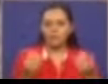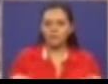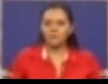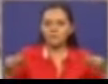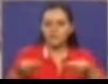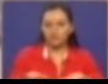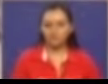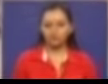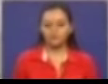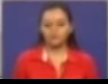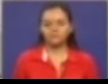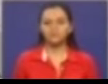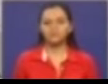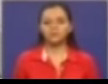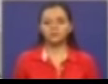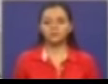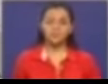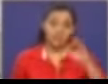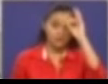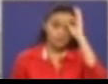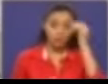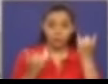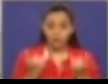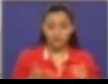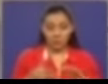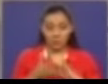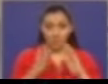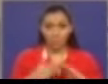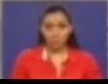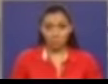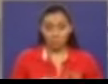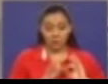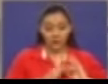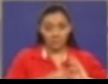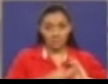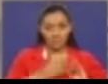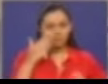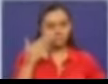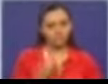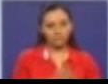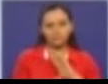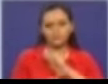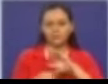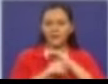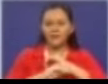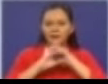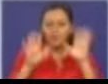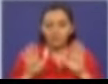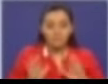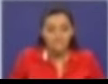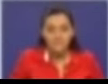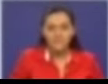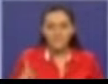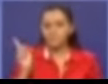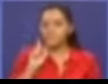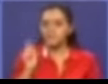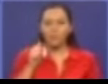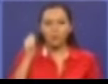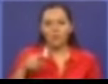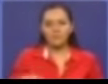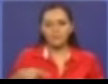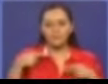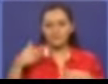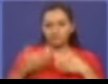inversión. Este hospital que inauguramos hoy en Calderón es una muestra de ese camino indetenible hacia el buen